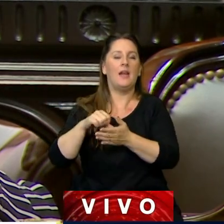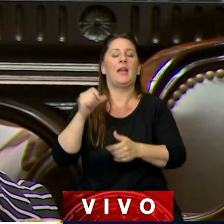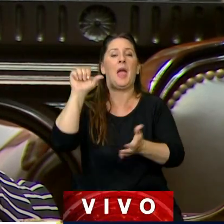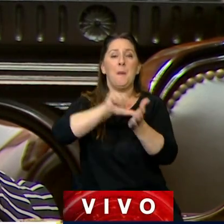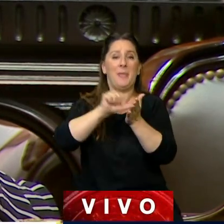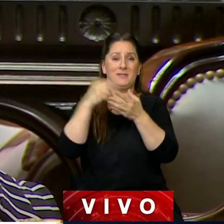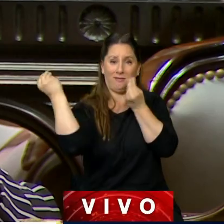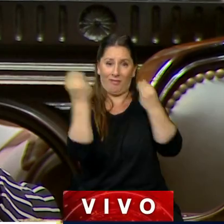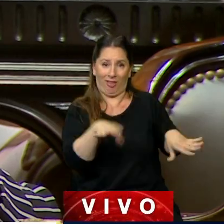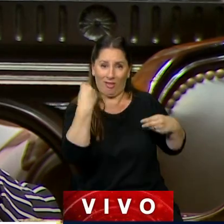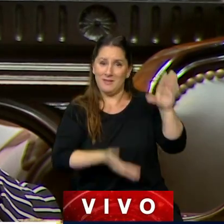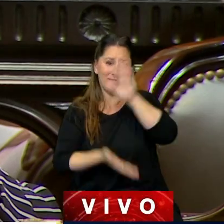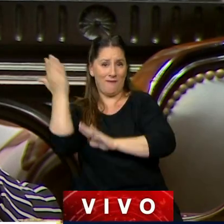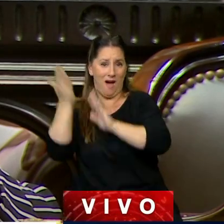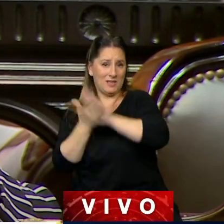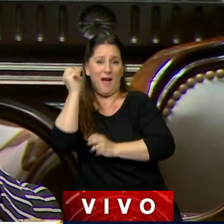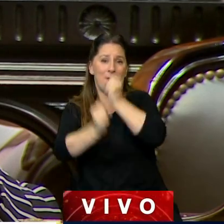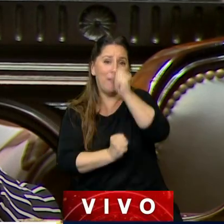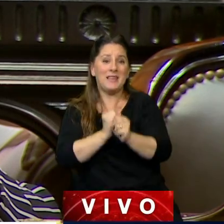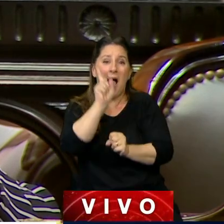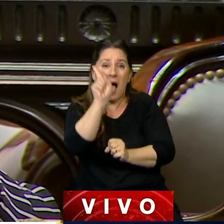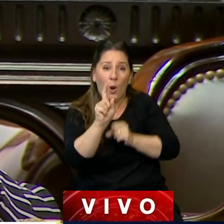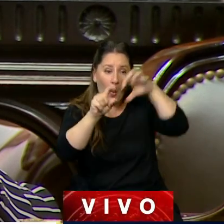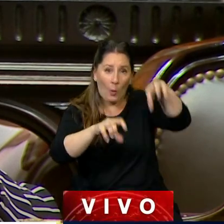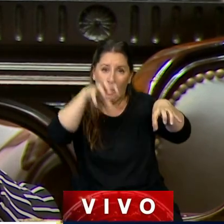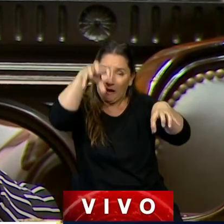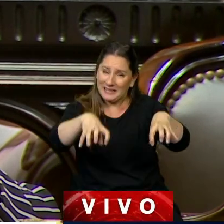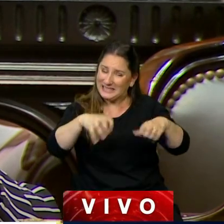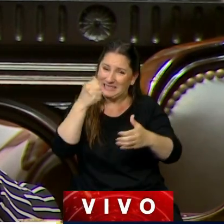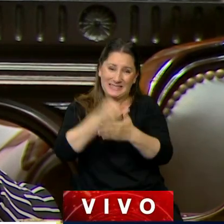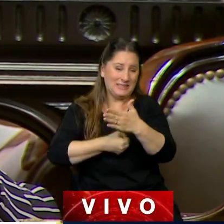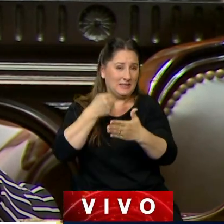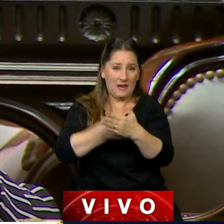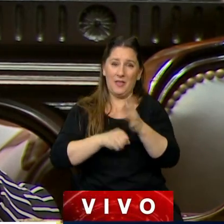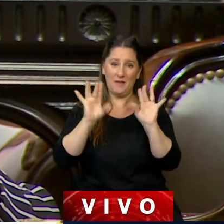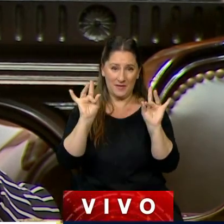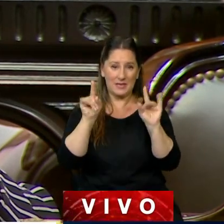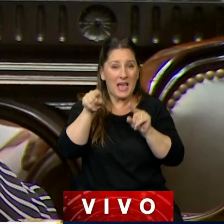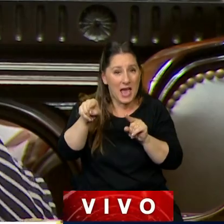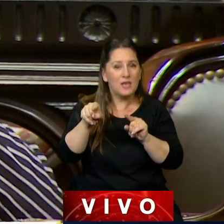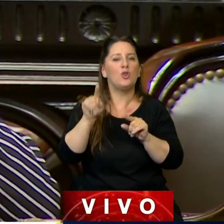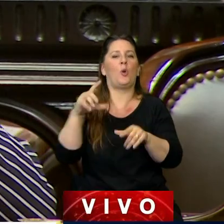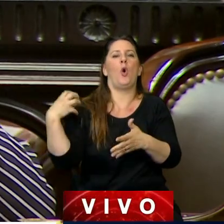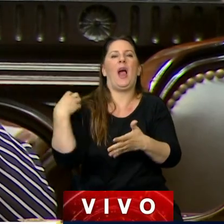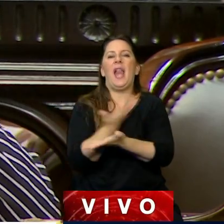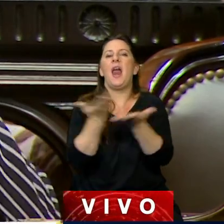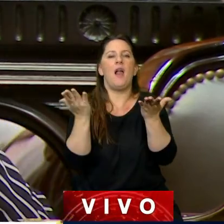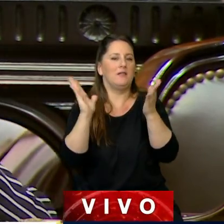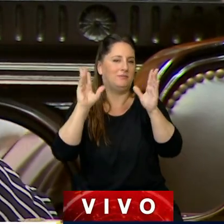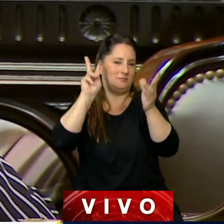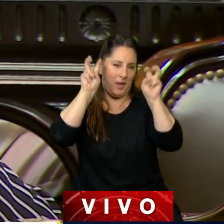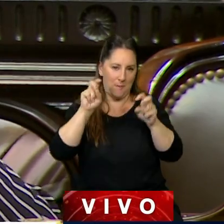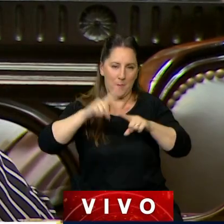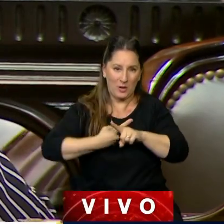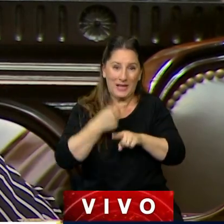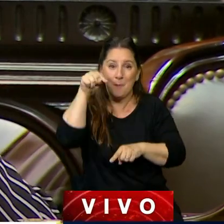de la Argentina y las que estén a duras penas puedan subsistir, sabemos que son políticas generales, pero en este caso